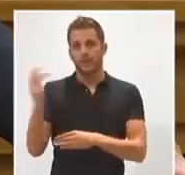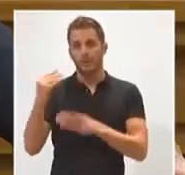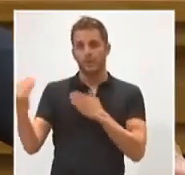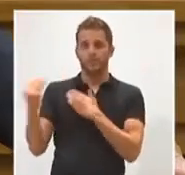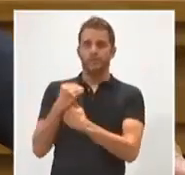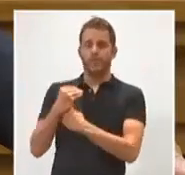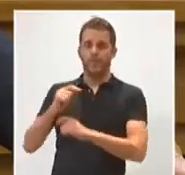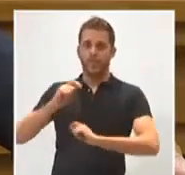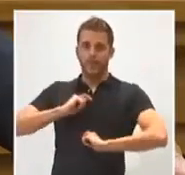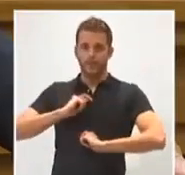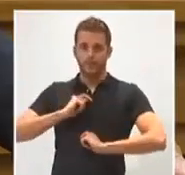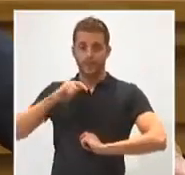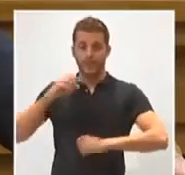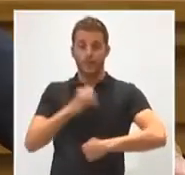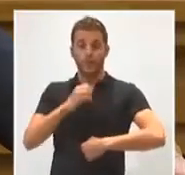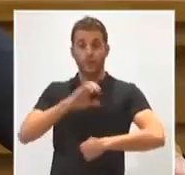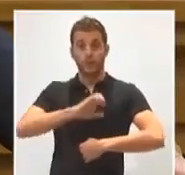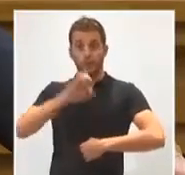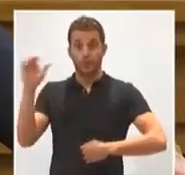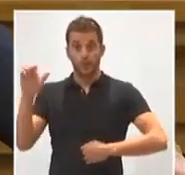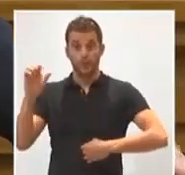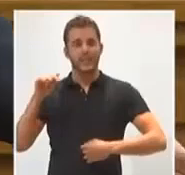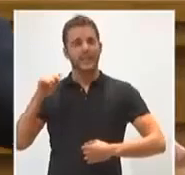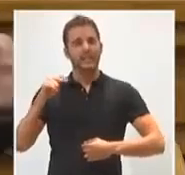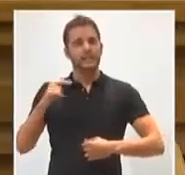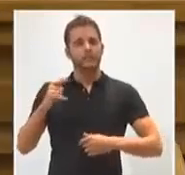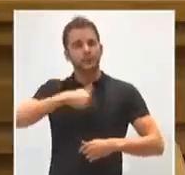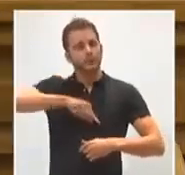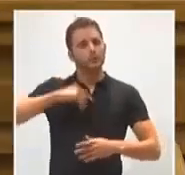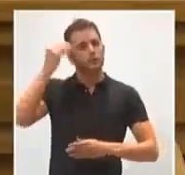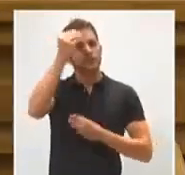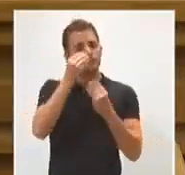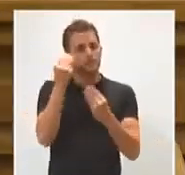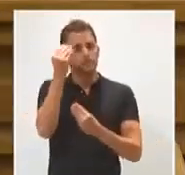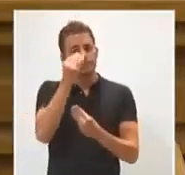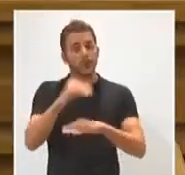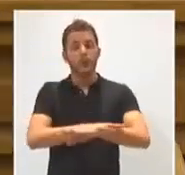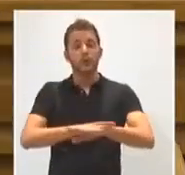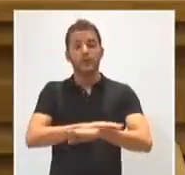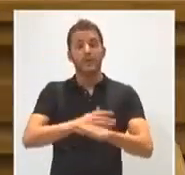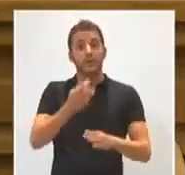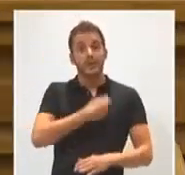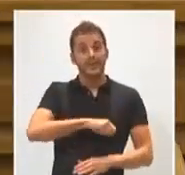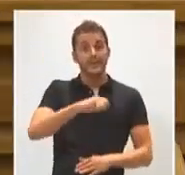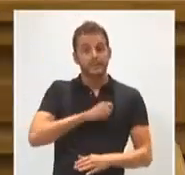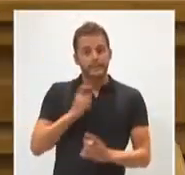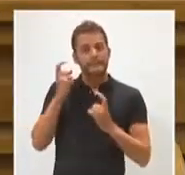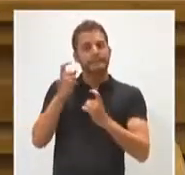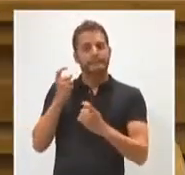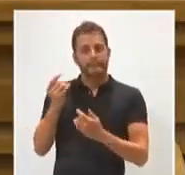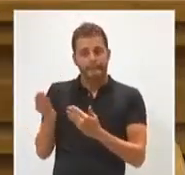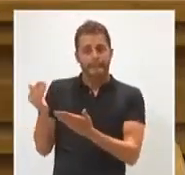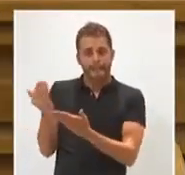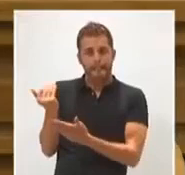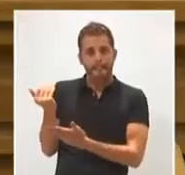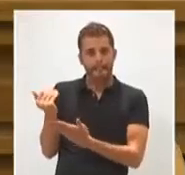además el resto de los fondos europeos no sólo nos estamos planteando con el gobierno de españa' rascar todo lo posible para la comunidad